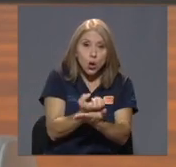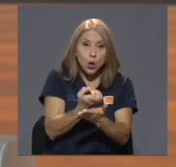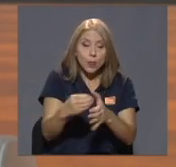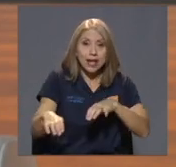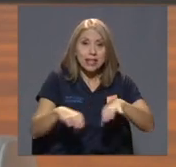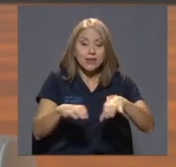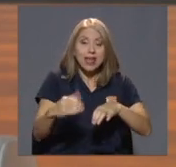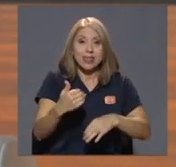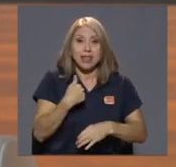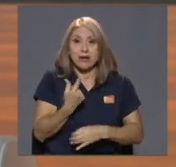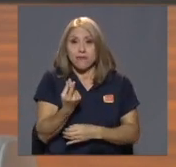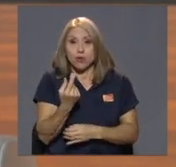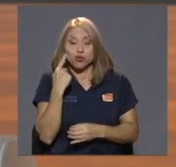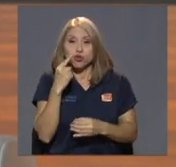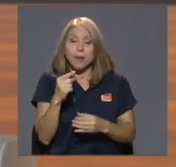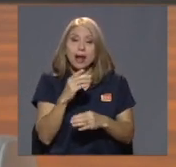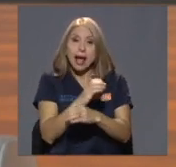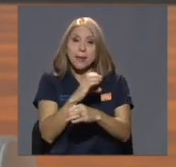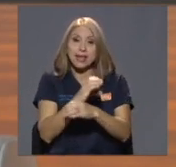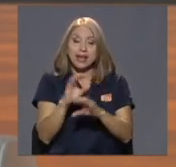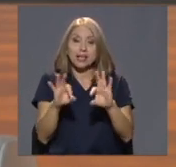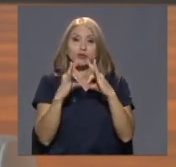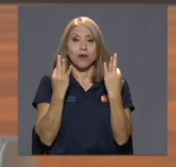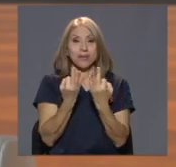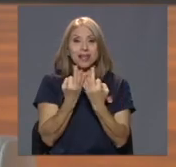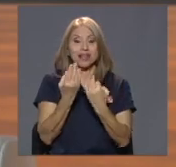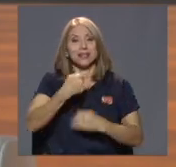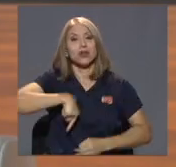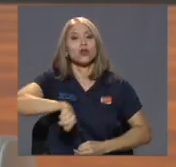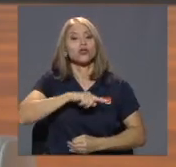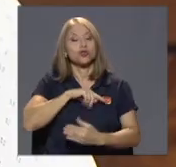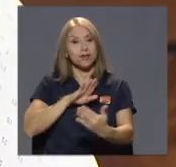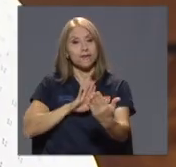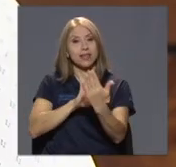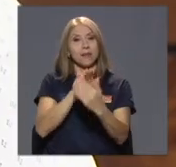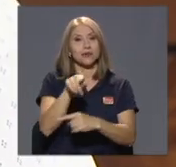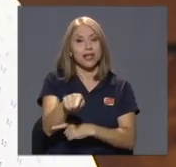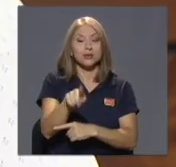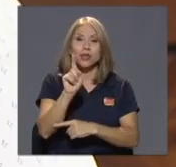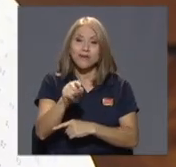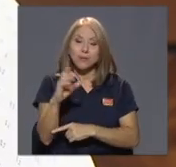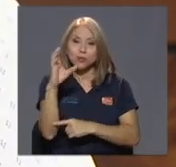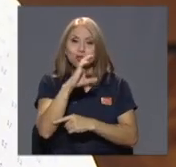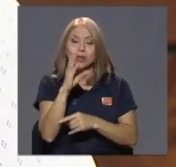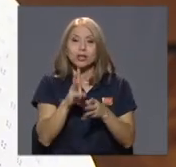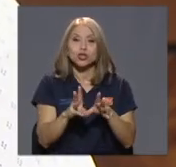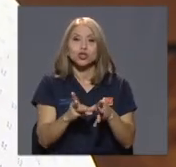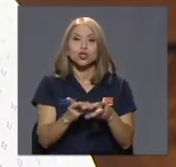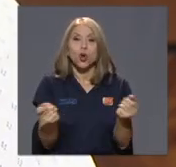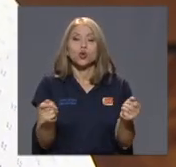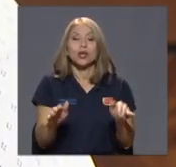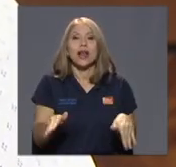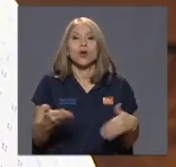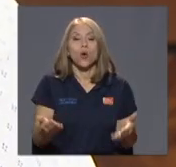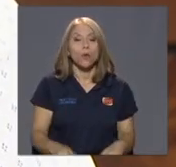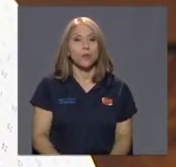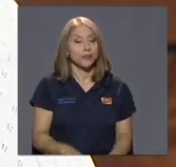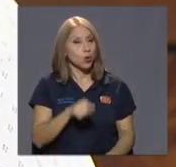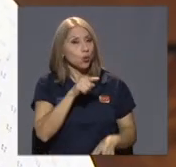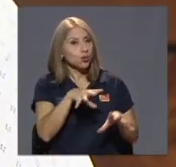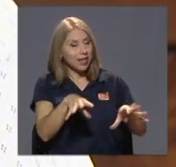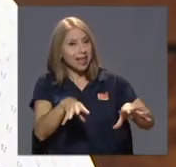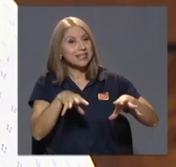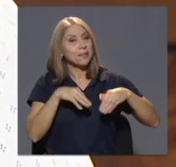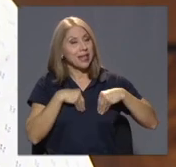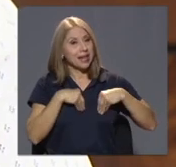familias? Uh-huh. A esos retos nos enfrentamos y tenemos que buscar formas de solucionar. ¿Usted aceptaría que recibió de parte de